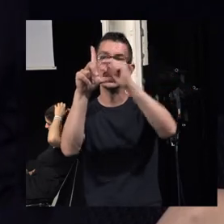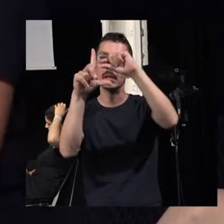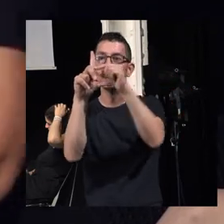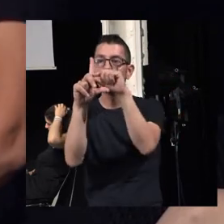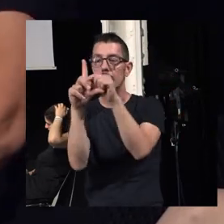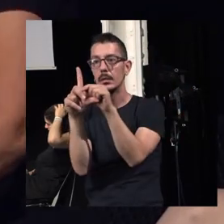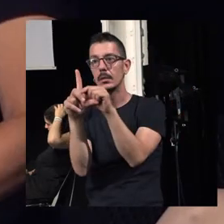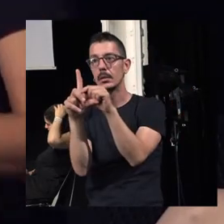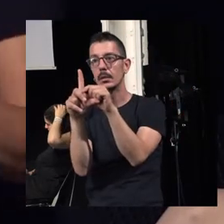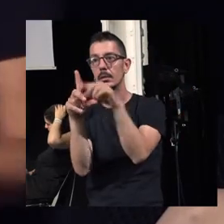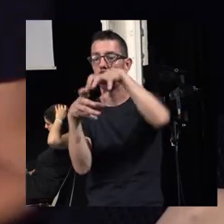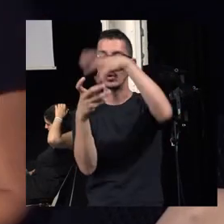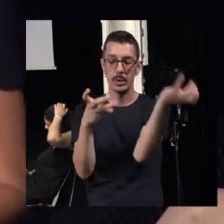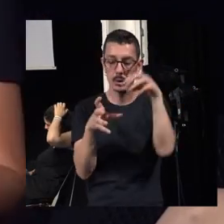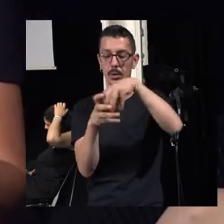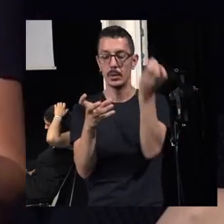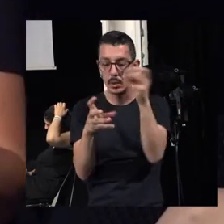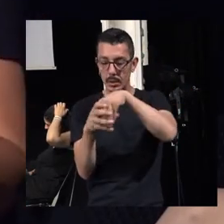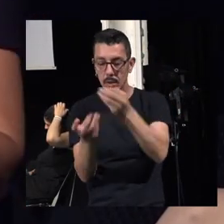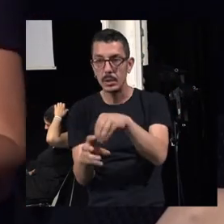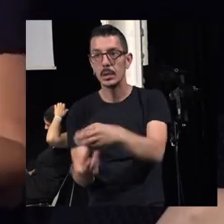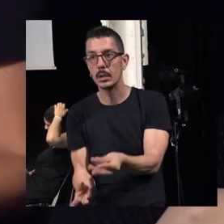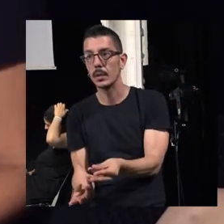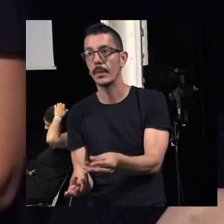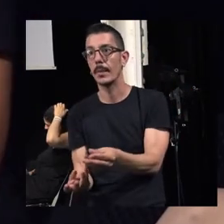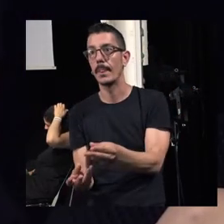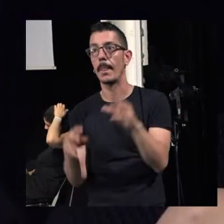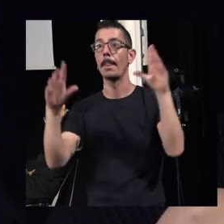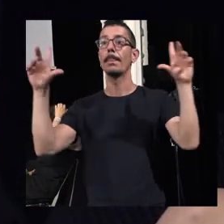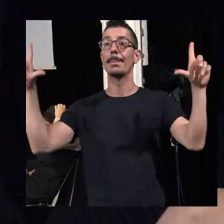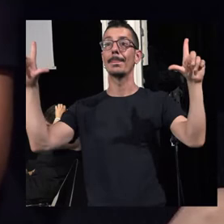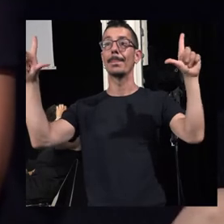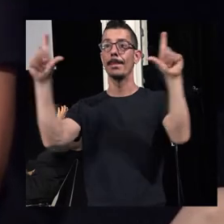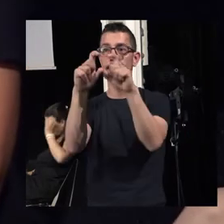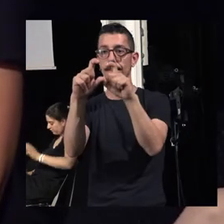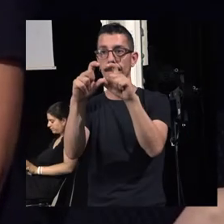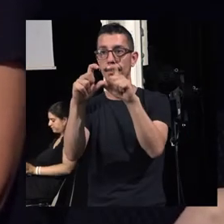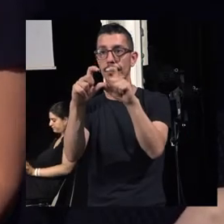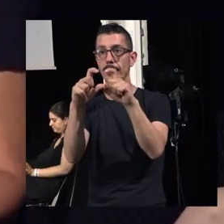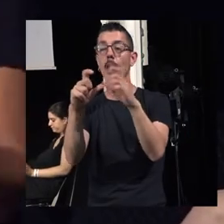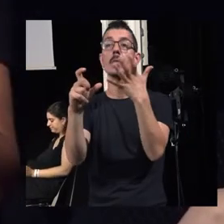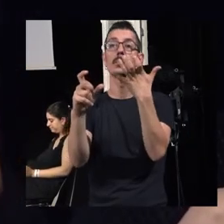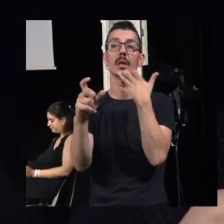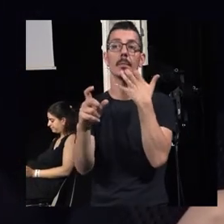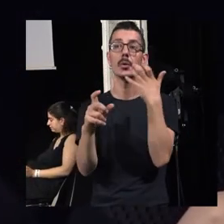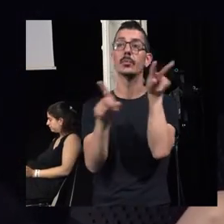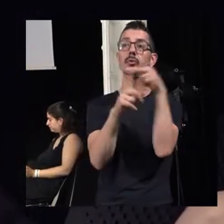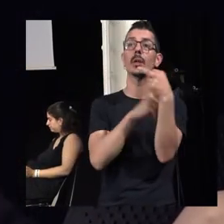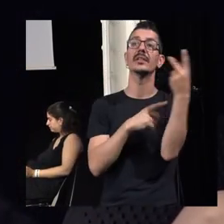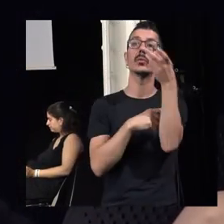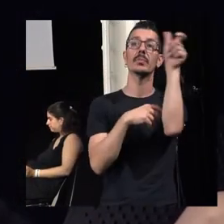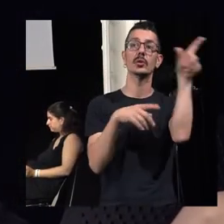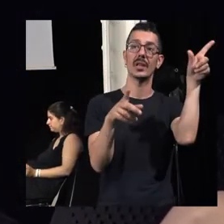otras casillitas. Lo cual, desde mi punto de vista, y desde gente que está trabajando en esto, por ejemplo, Carmen Romero Bachiller en